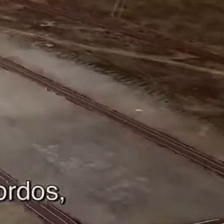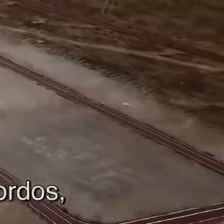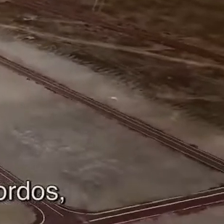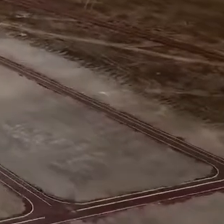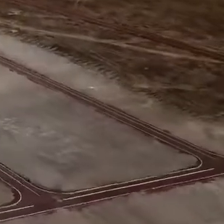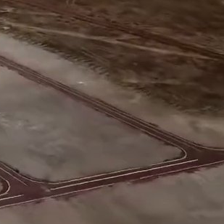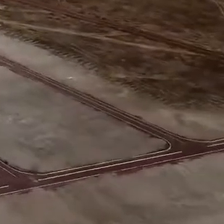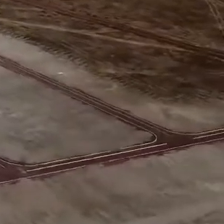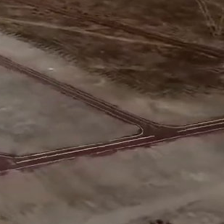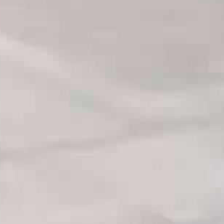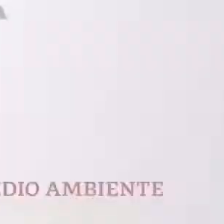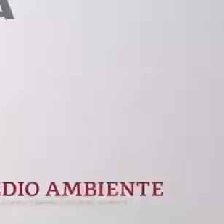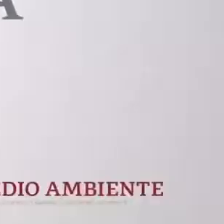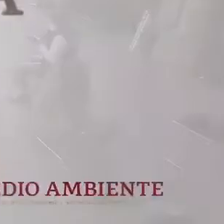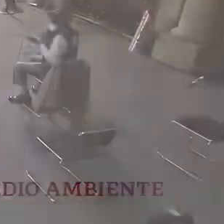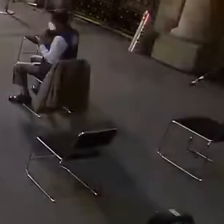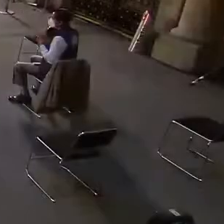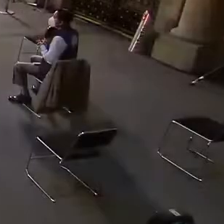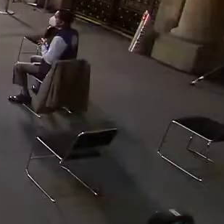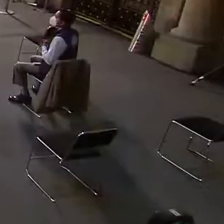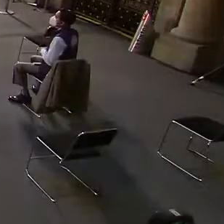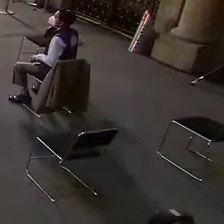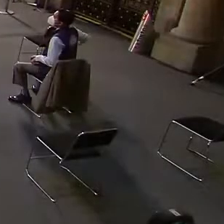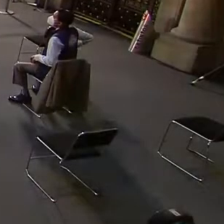los caminos. Con agua.